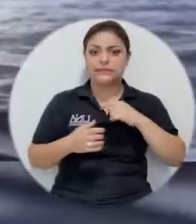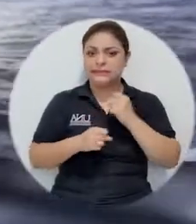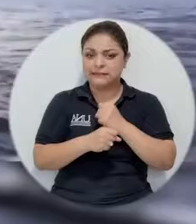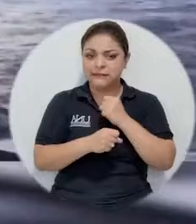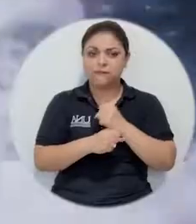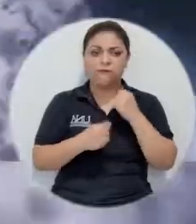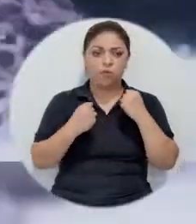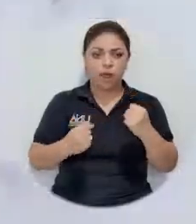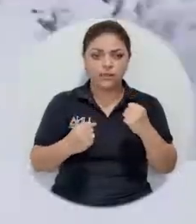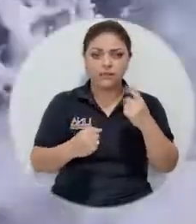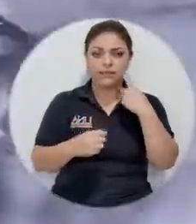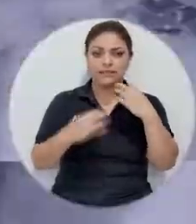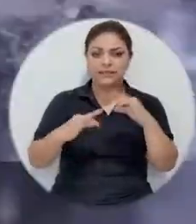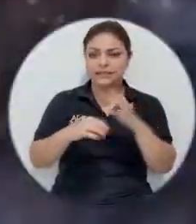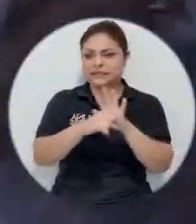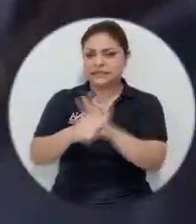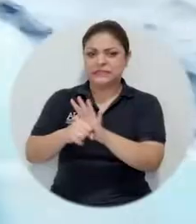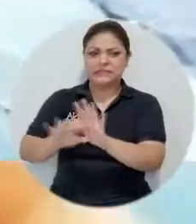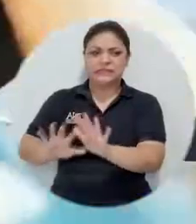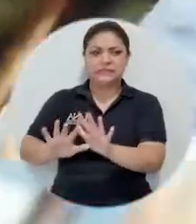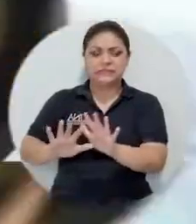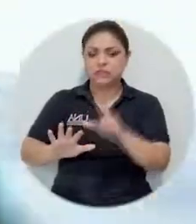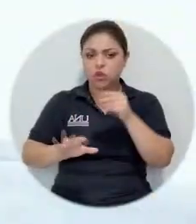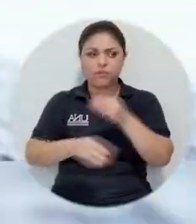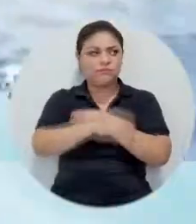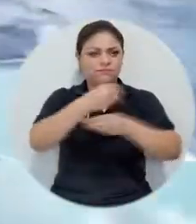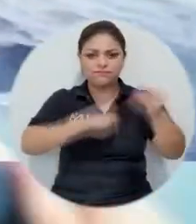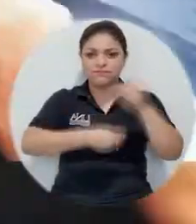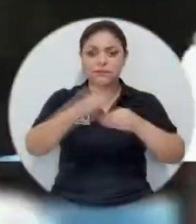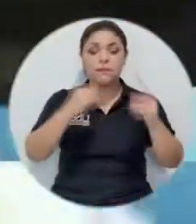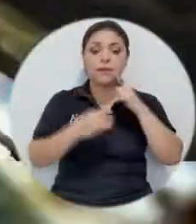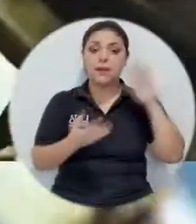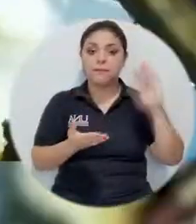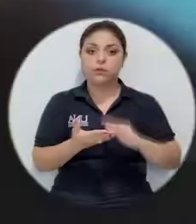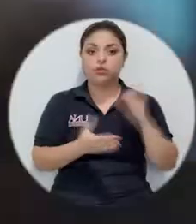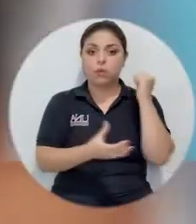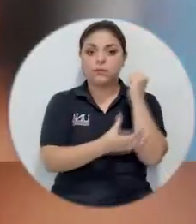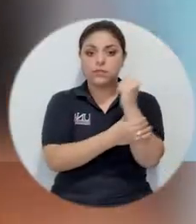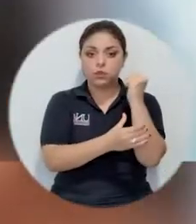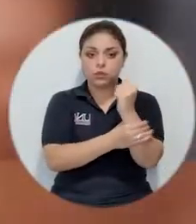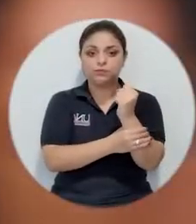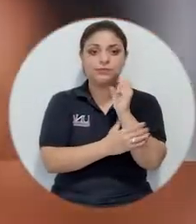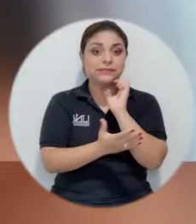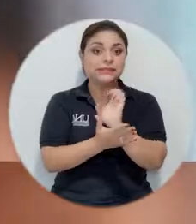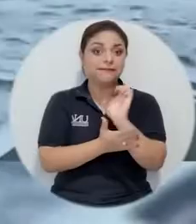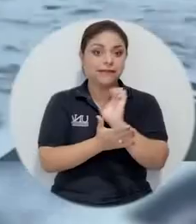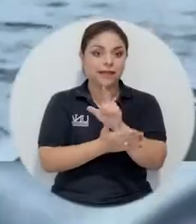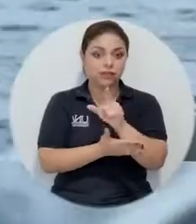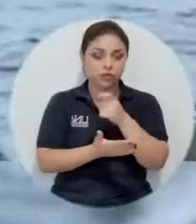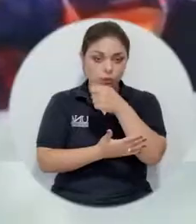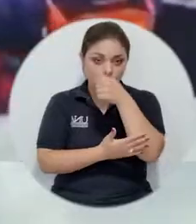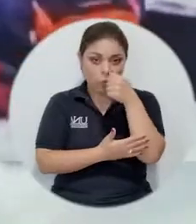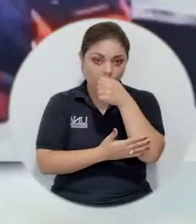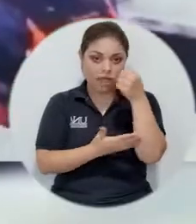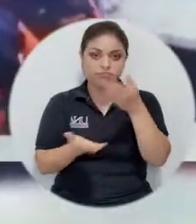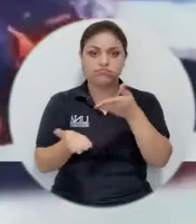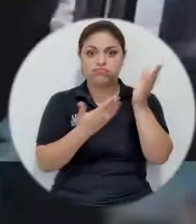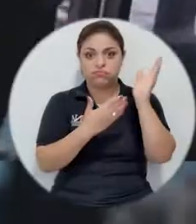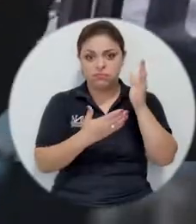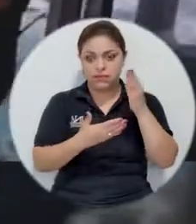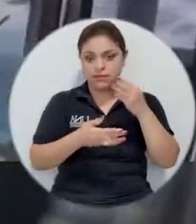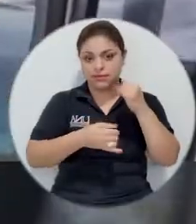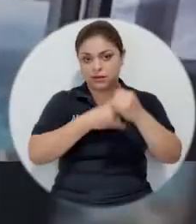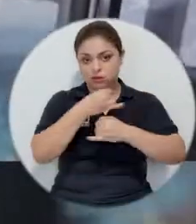nivel de contener y reprimir el tráfico internacional y el tráfico local para reducir homicidios y evitar que esta droga llegue